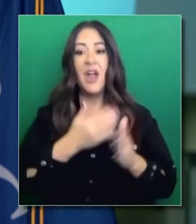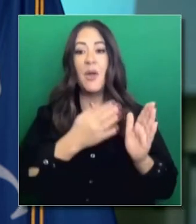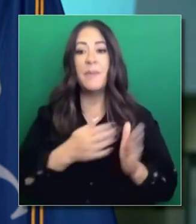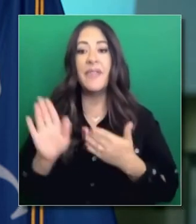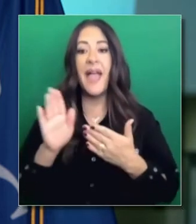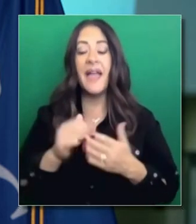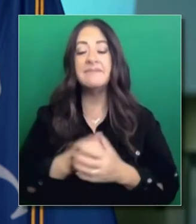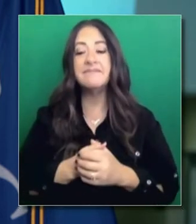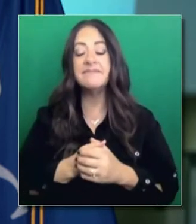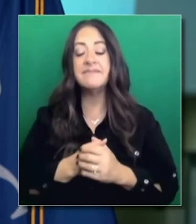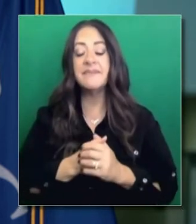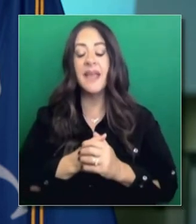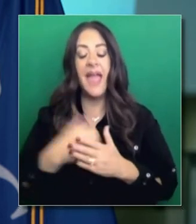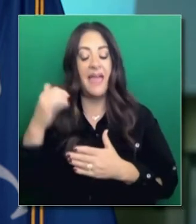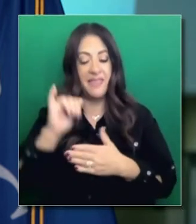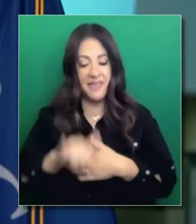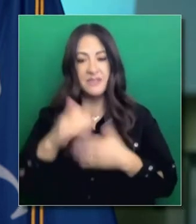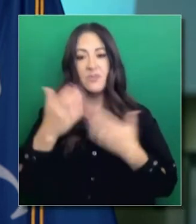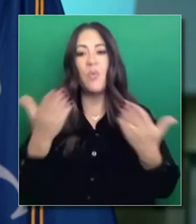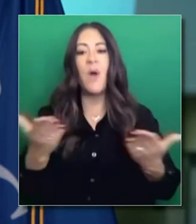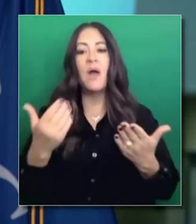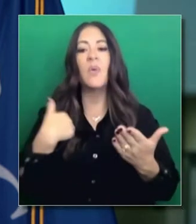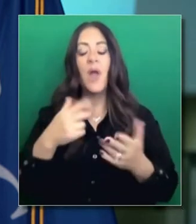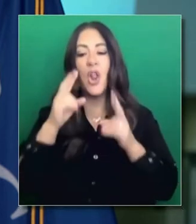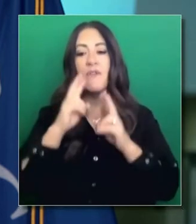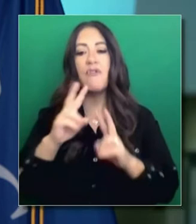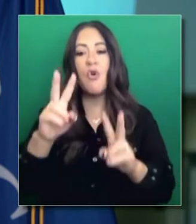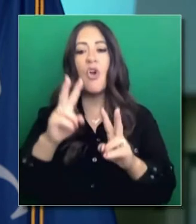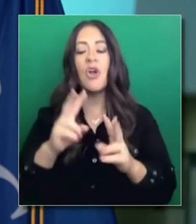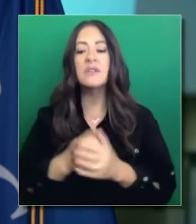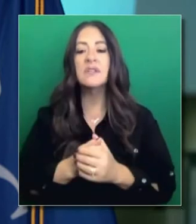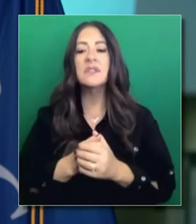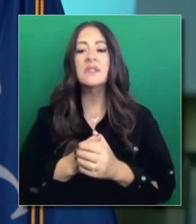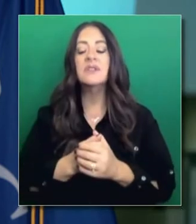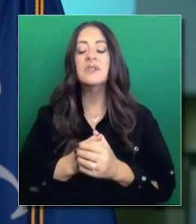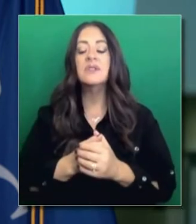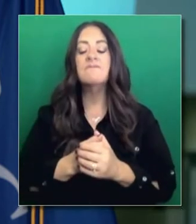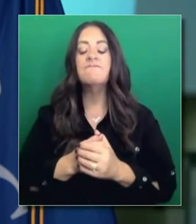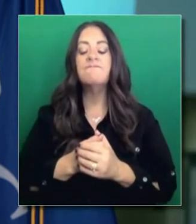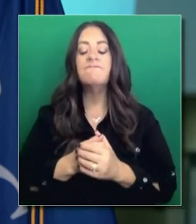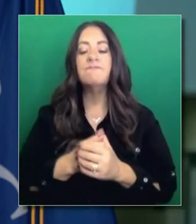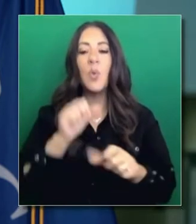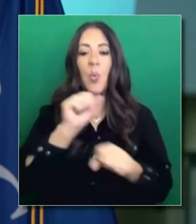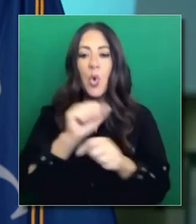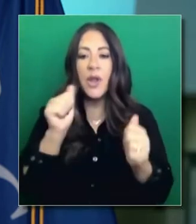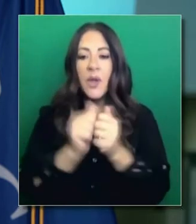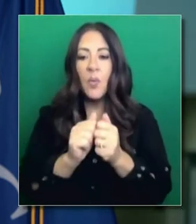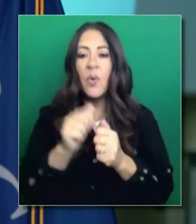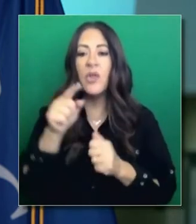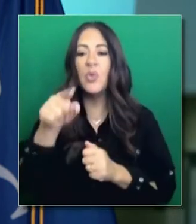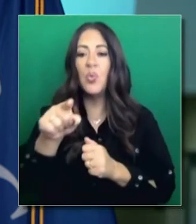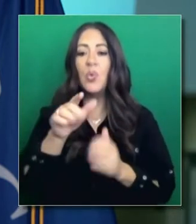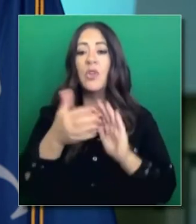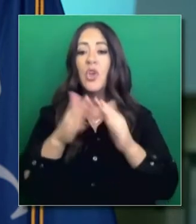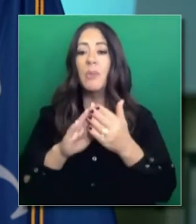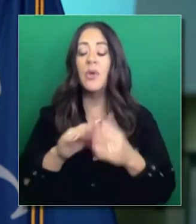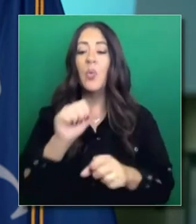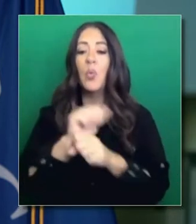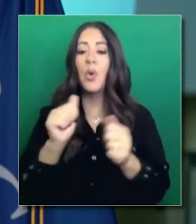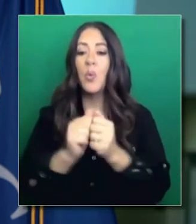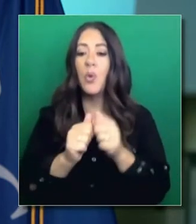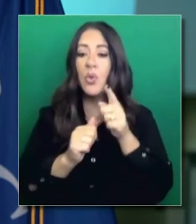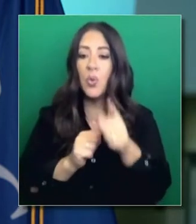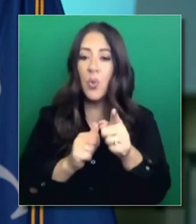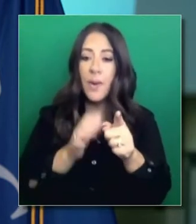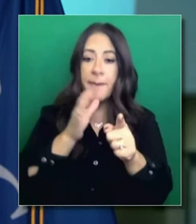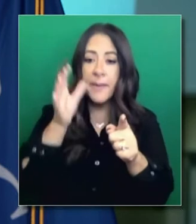Y esto es lo que anticipamos poder socializar, trabajando con la comunidad, con